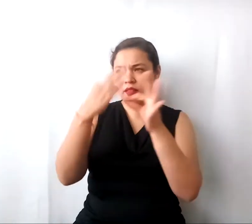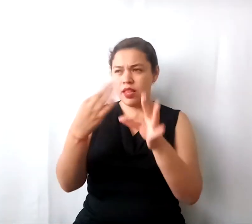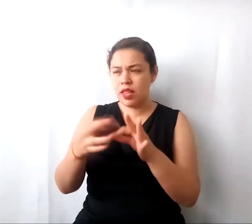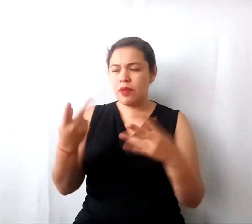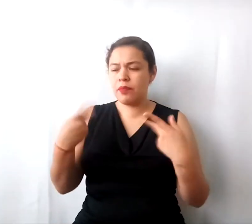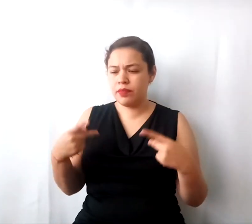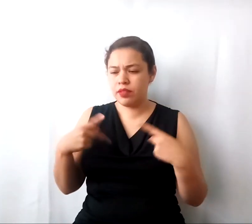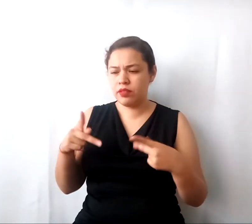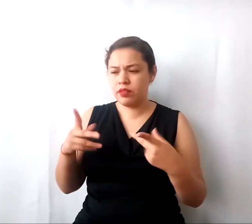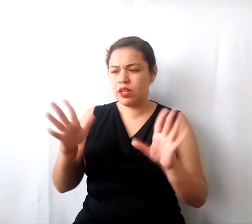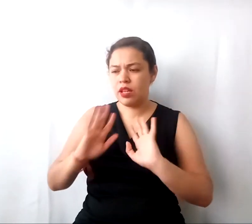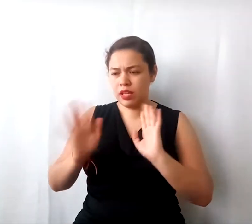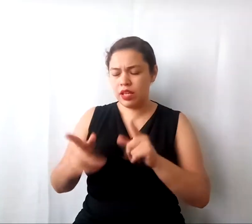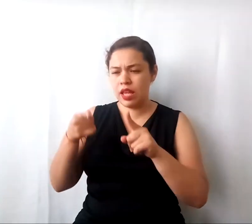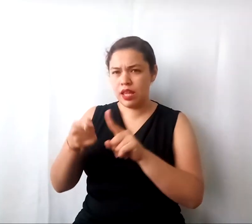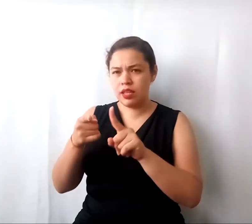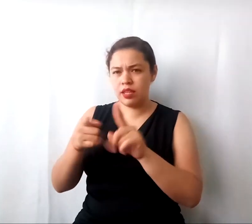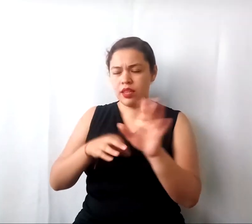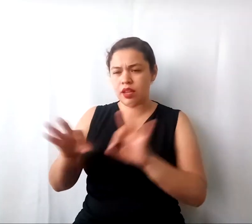en realidad hace ese trabajo.